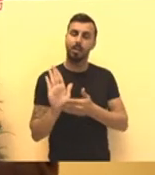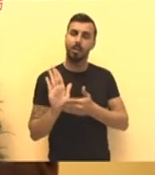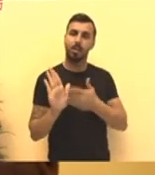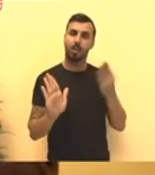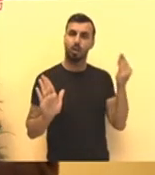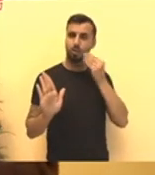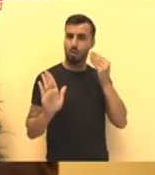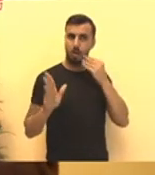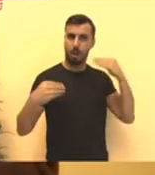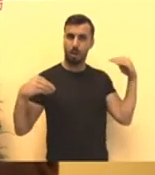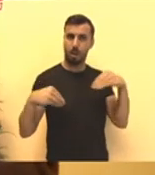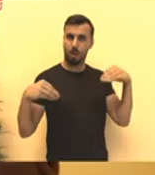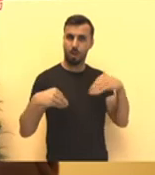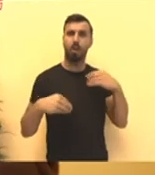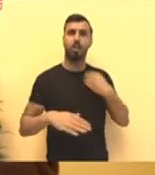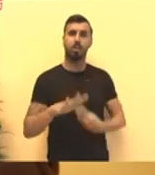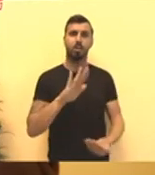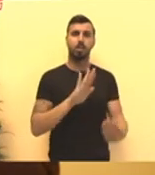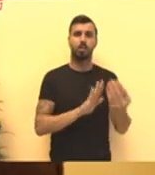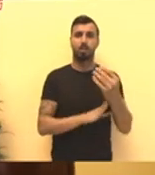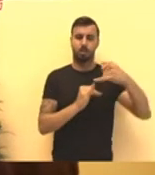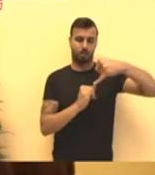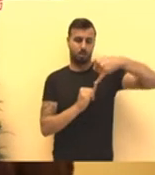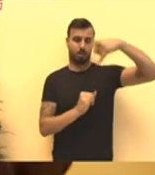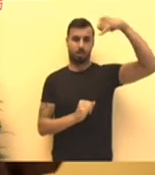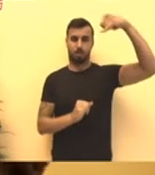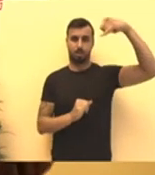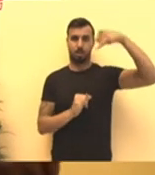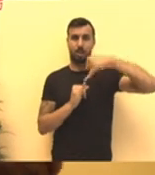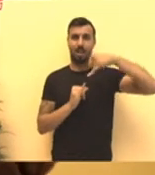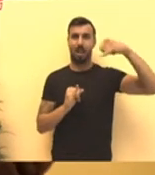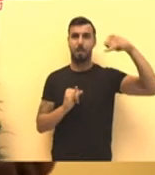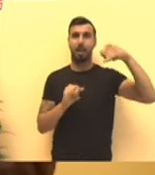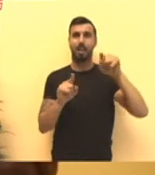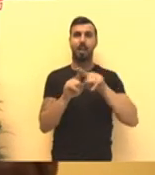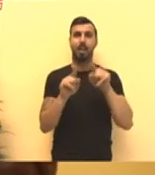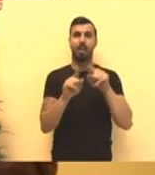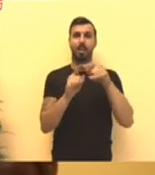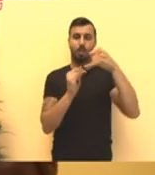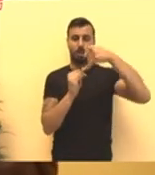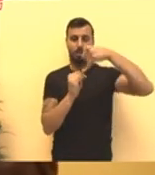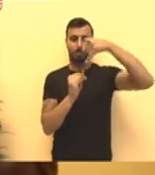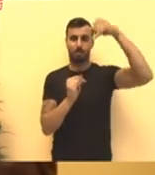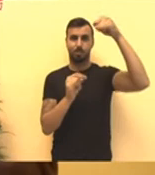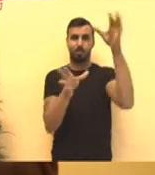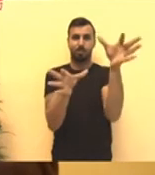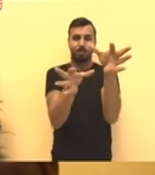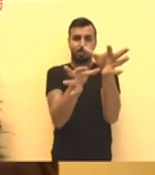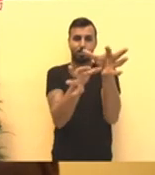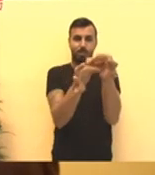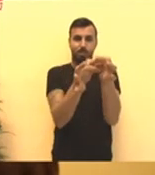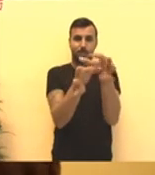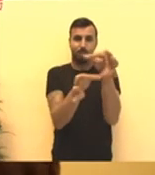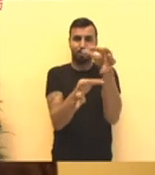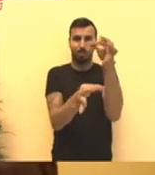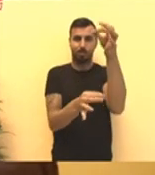mío es de nacimiento, yo tengo espina bífida, yo nací con la espalda abierta, por ahí se salió líquido de la médula y me afectó de cintura para